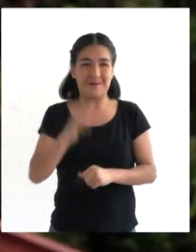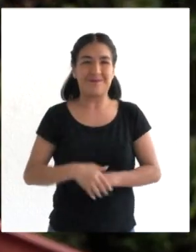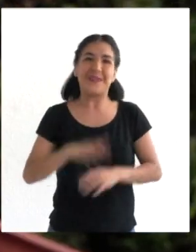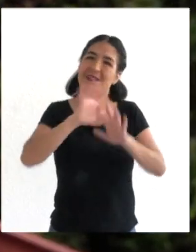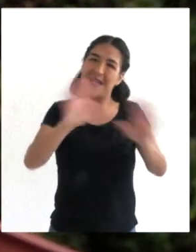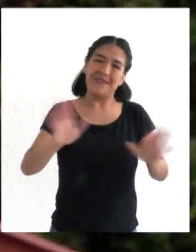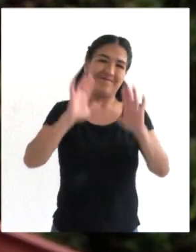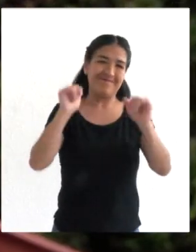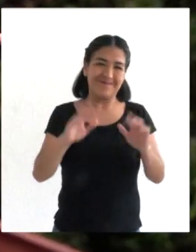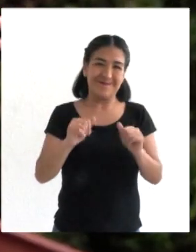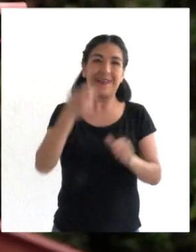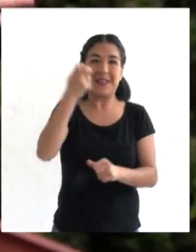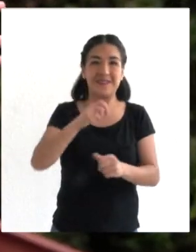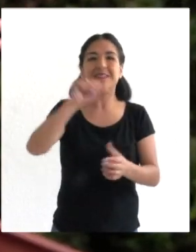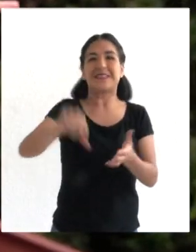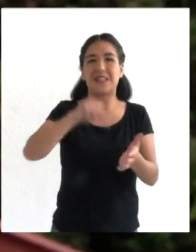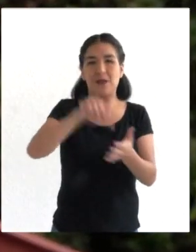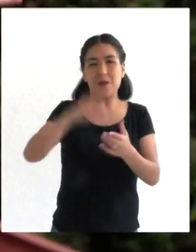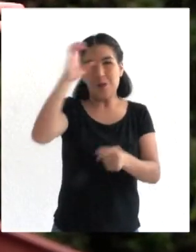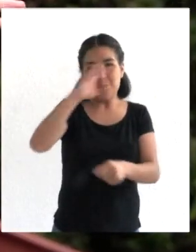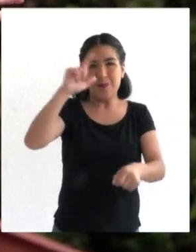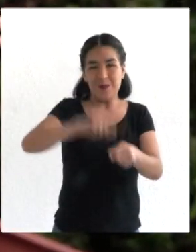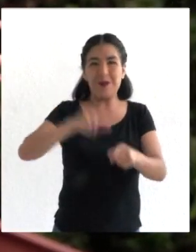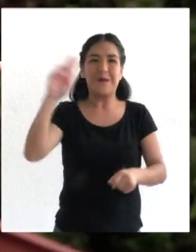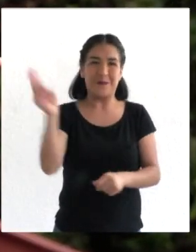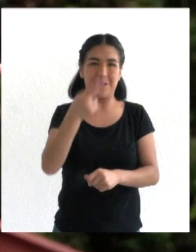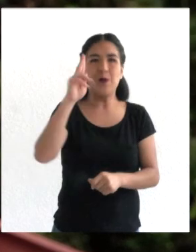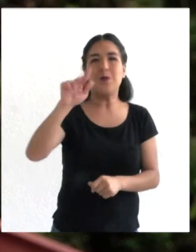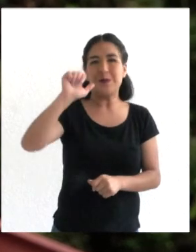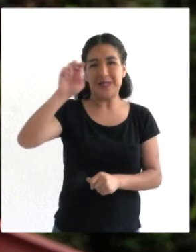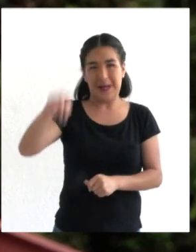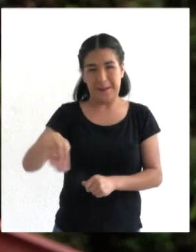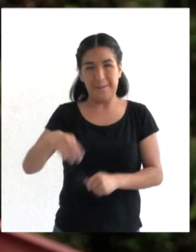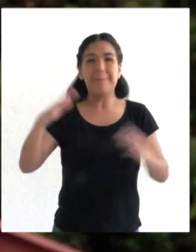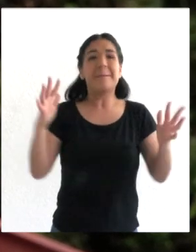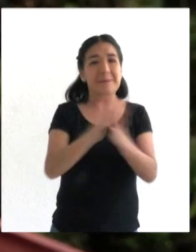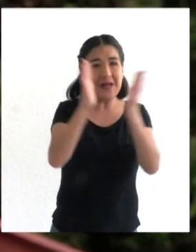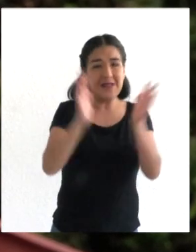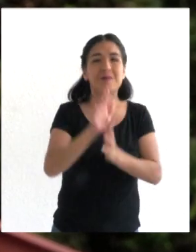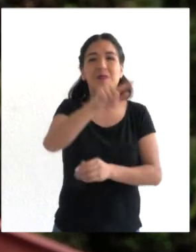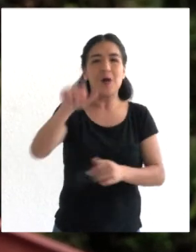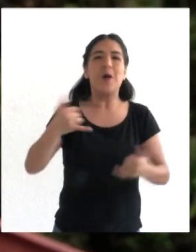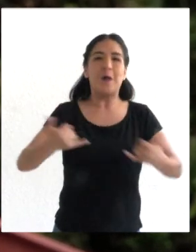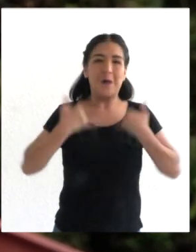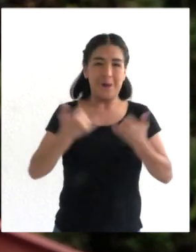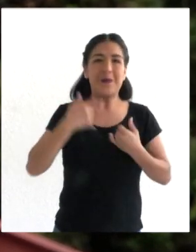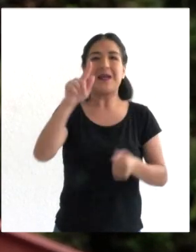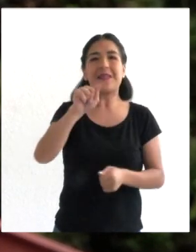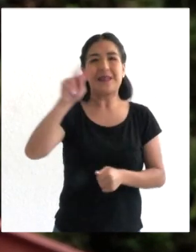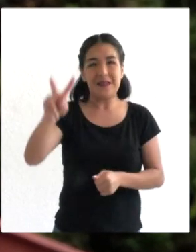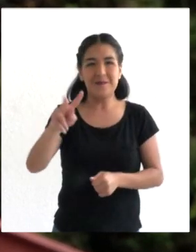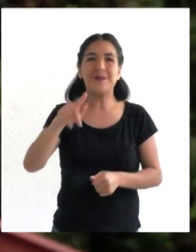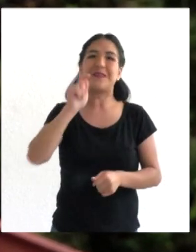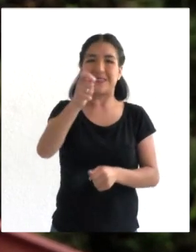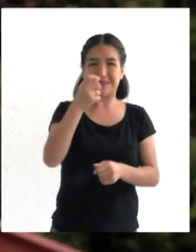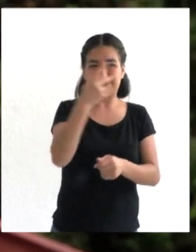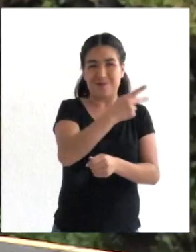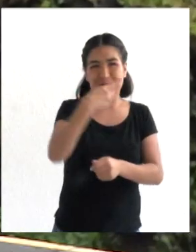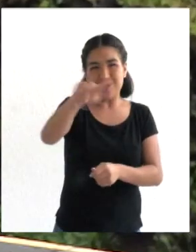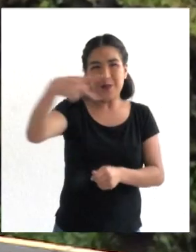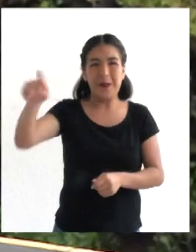despedimos. Desde el Centro Cultural Universitario de la UNAM. Participa con Jóvenes en TV y haz tuyo este